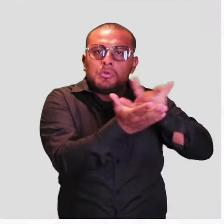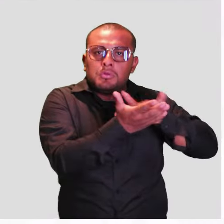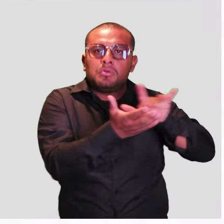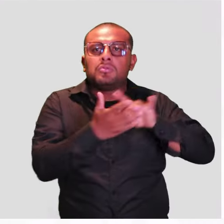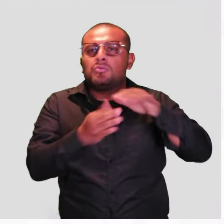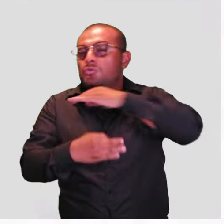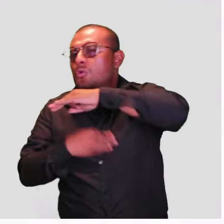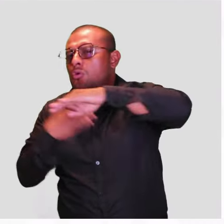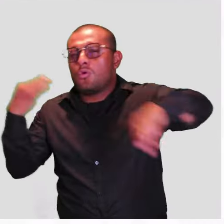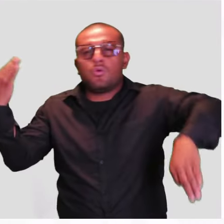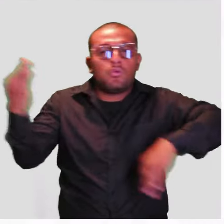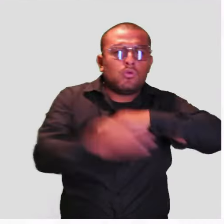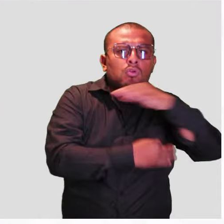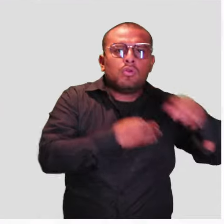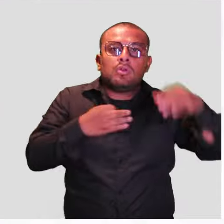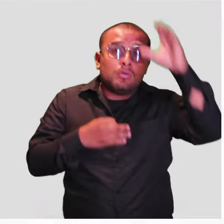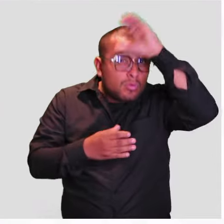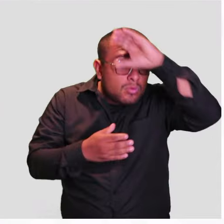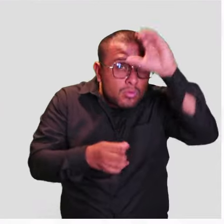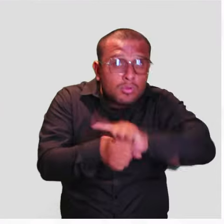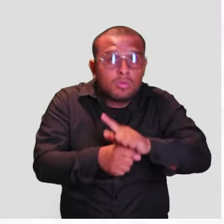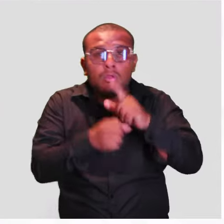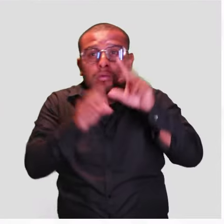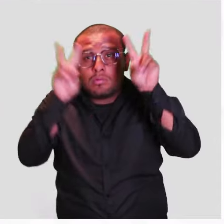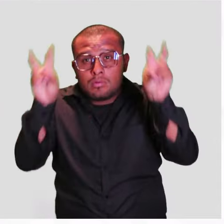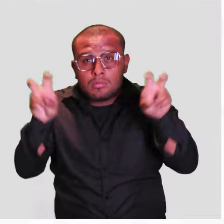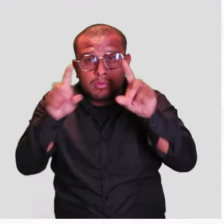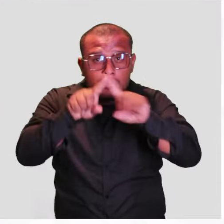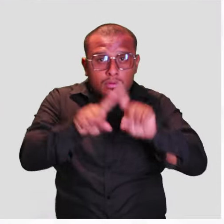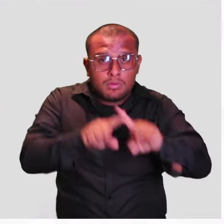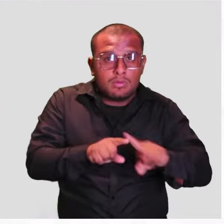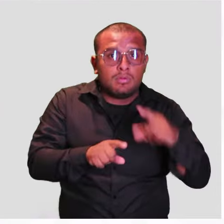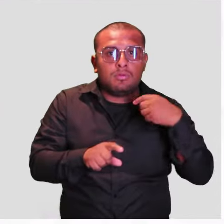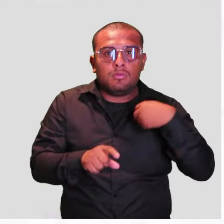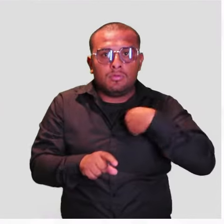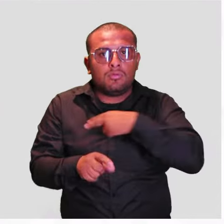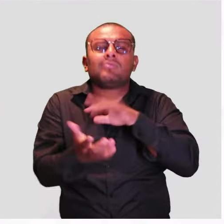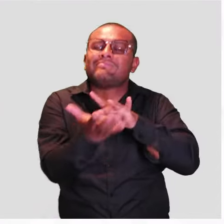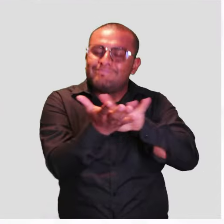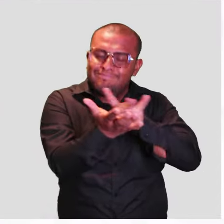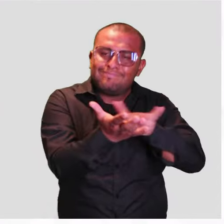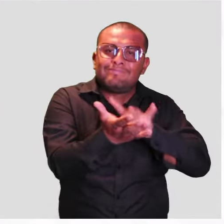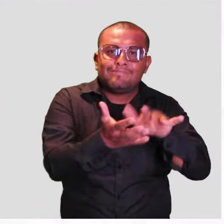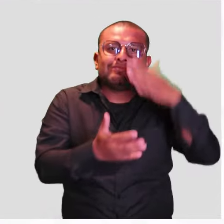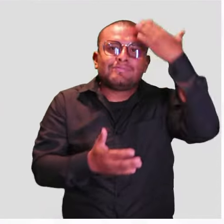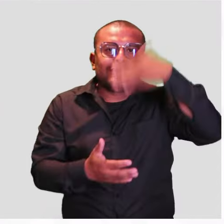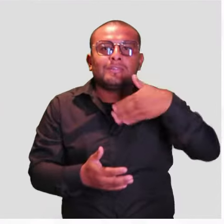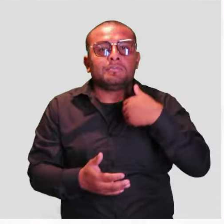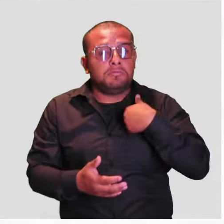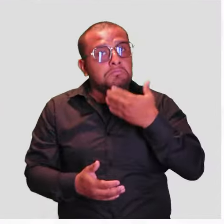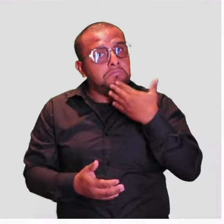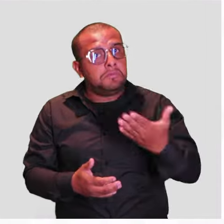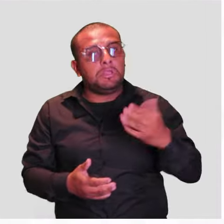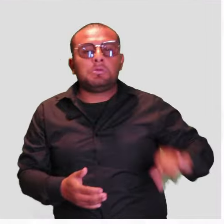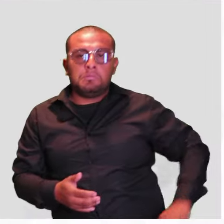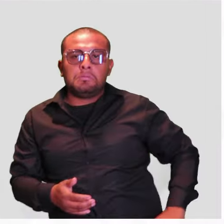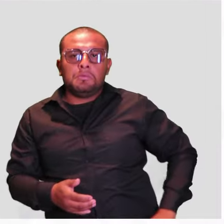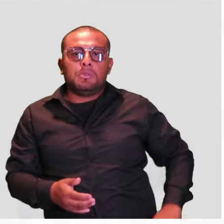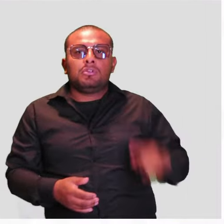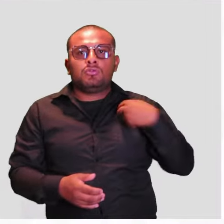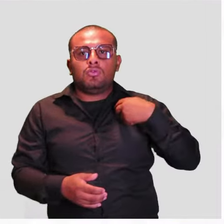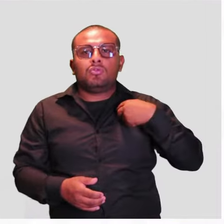de la palabra de lo que es la cultura en nuestro municipio. Sé que se han hecho cosas muy interesantes con las que estoy yo